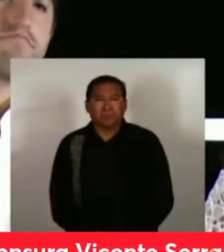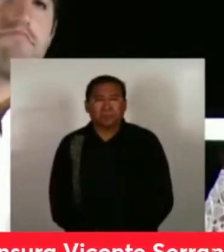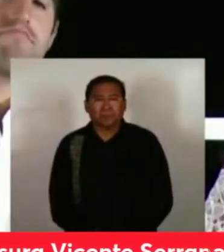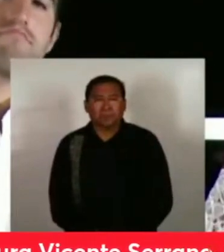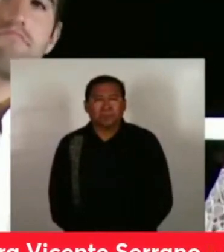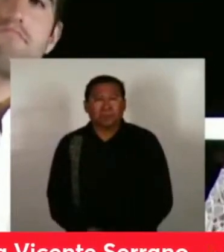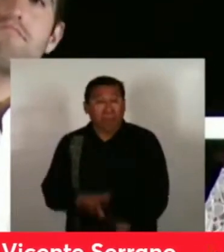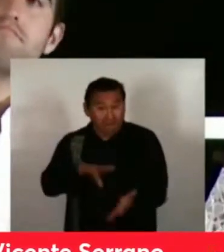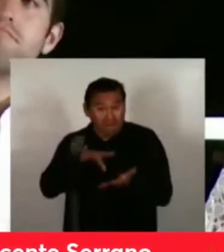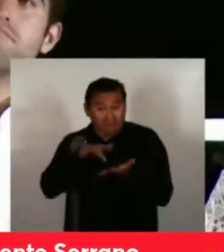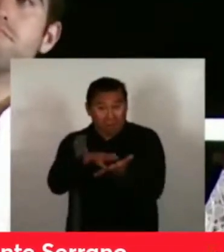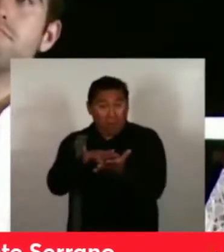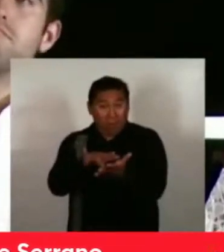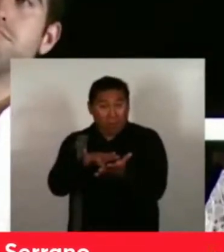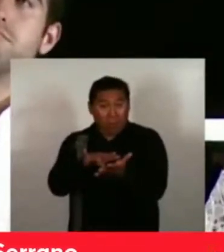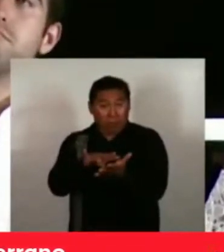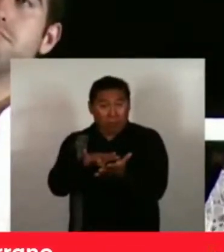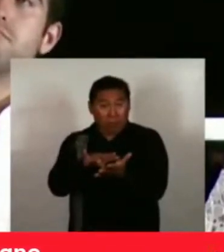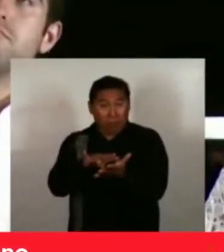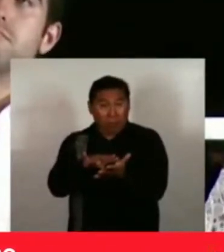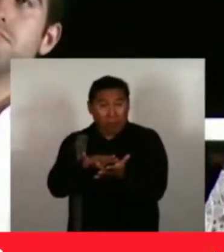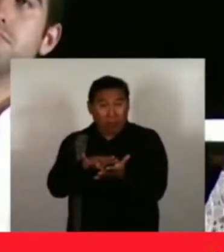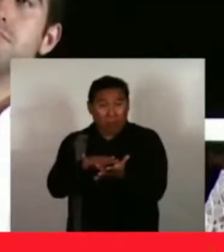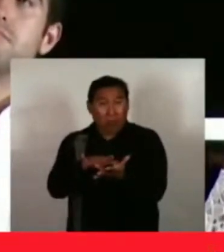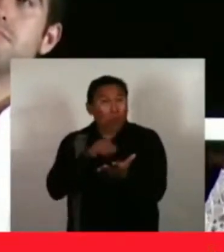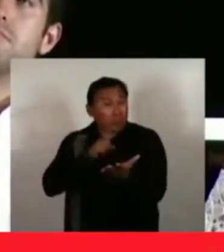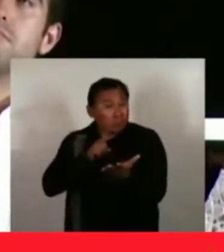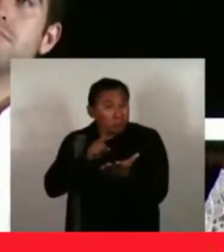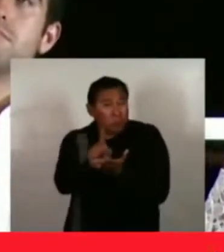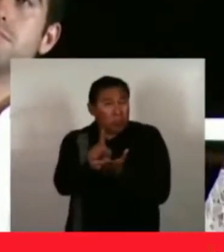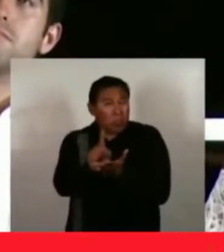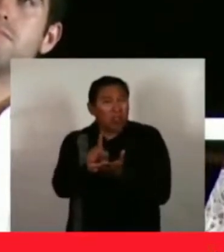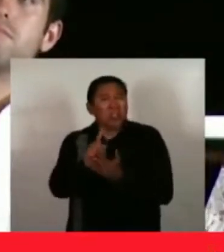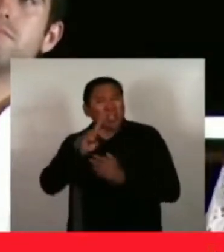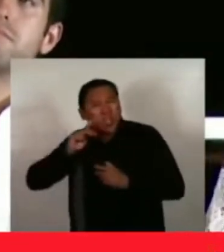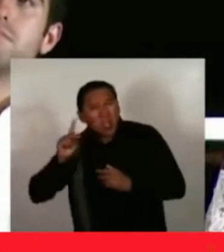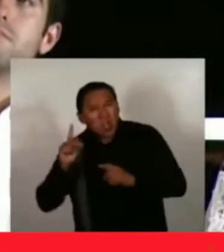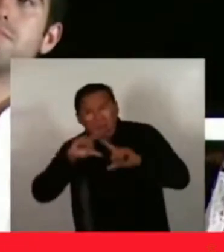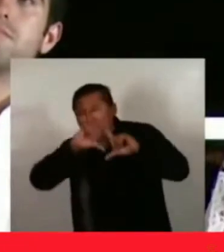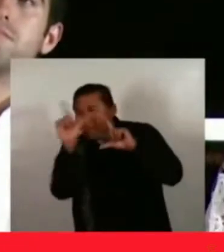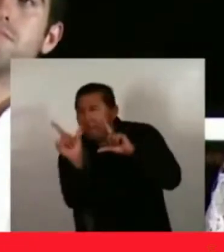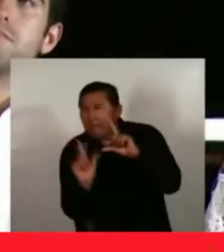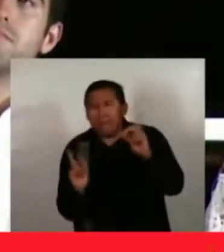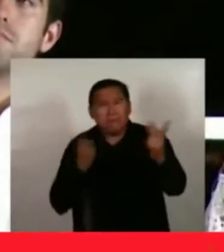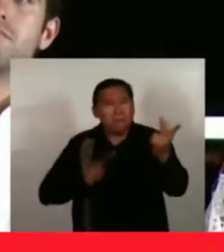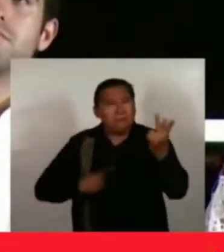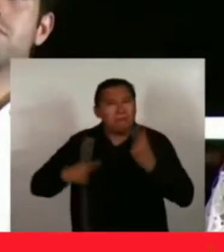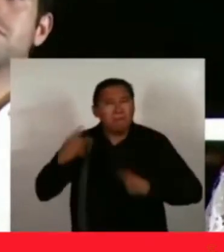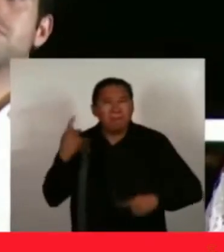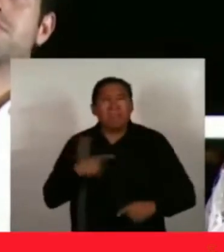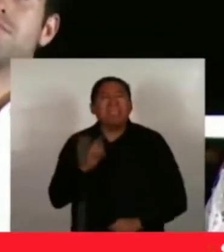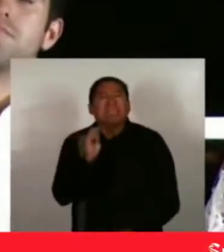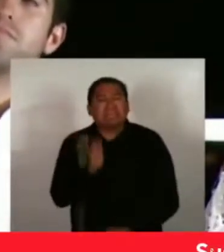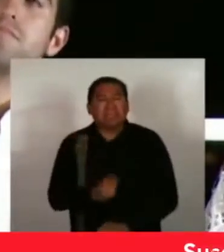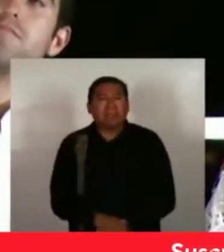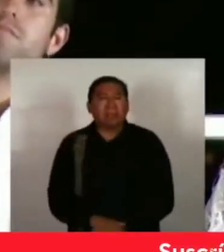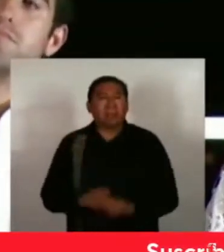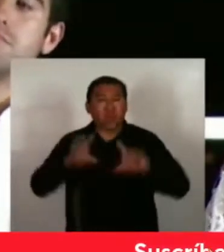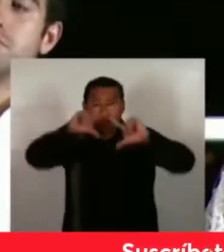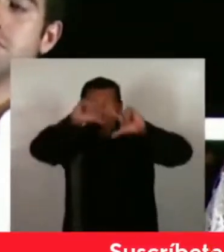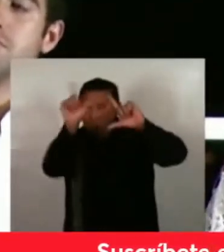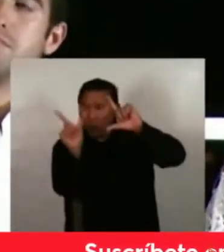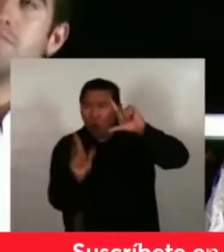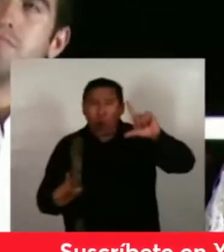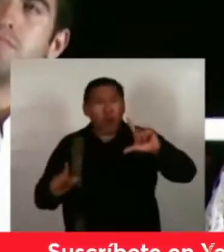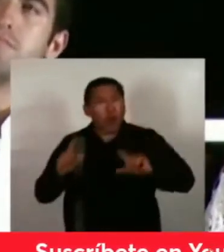Vamos a apoyar lo que yo llamo los derechos del pueblo de México. Porque todo mexicano